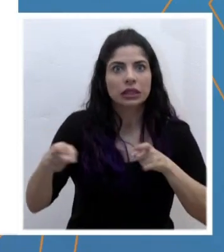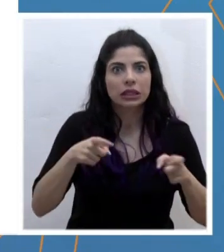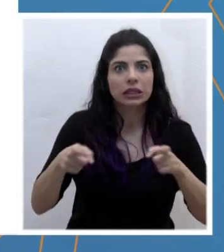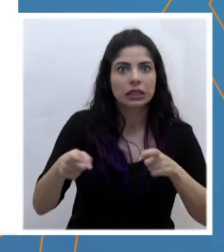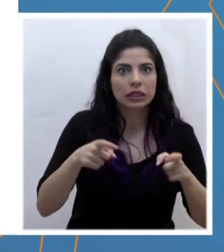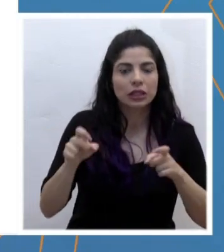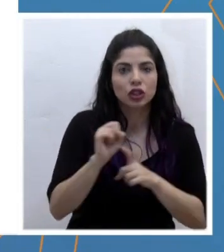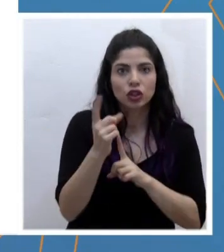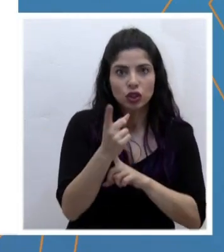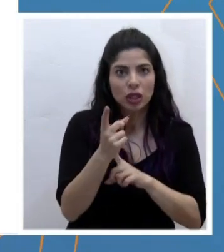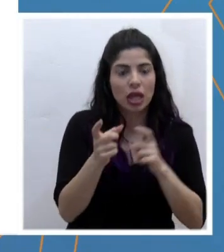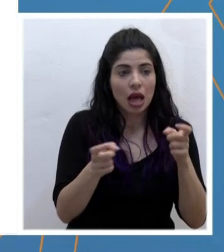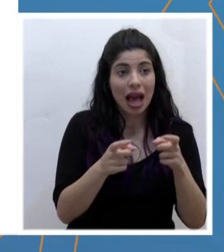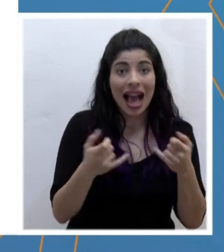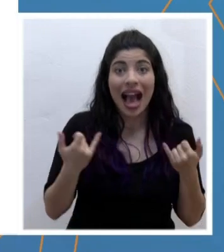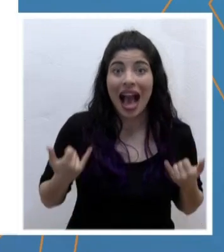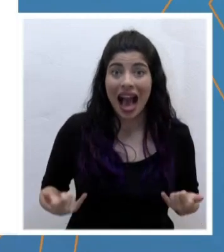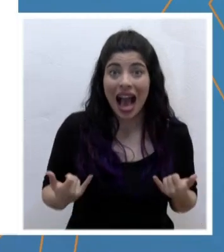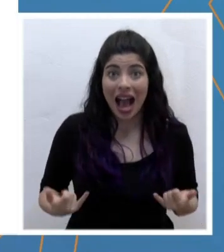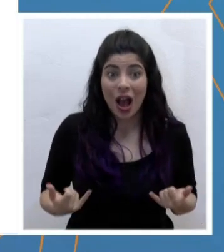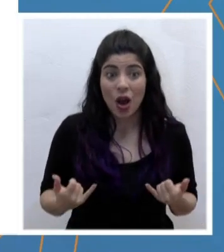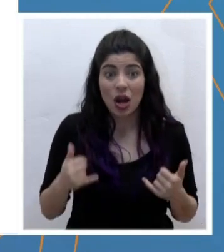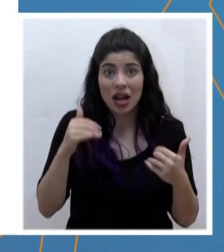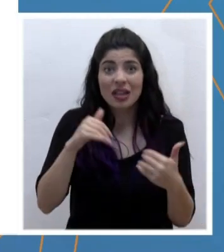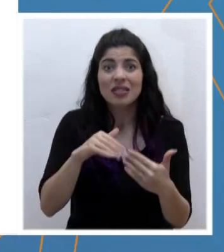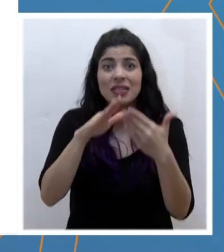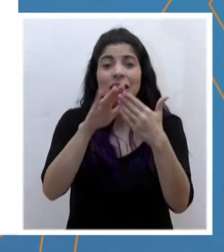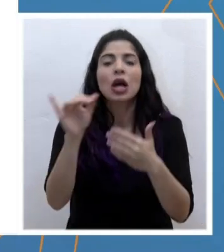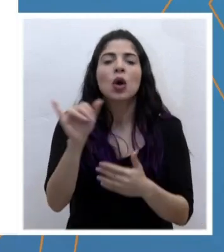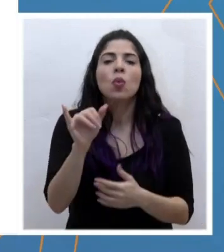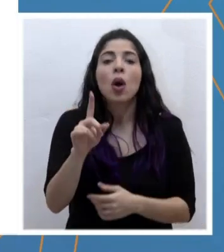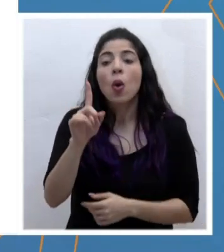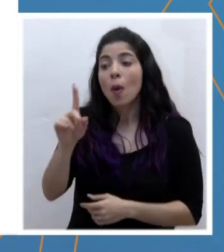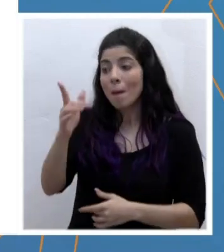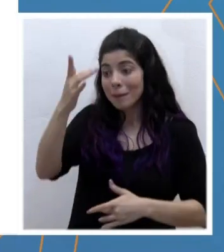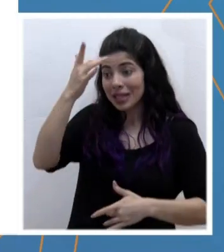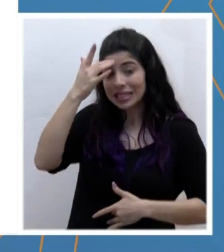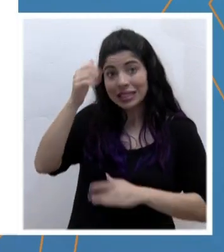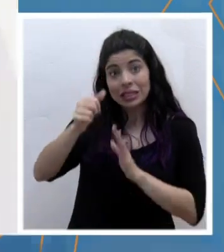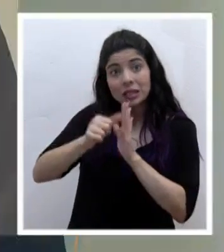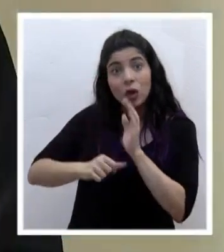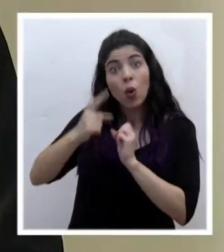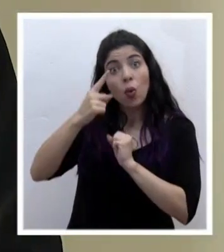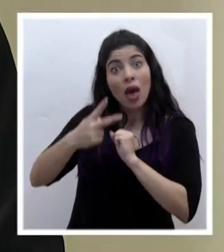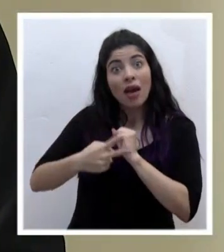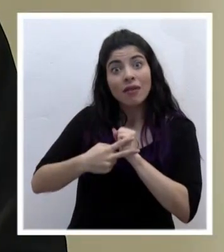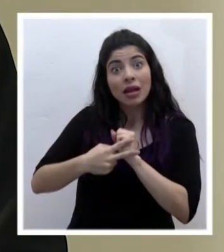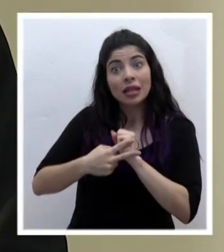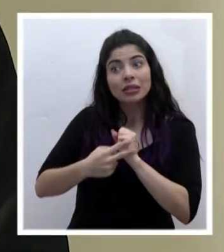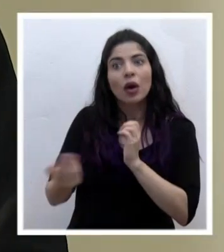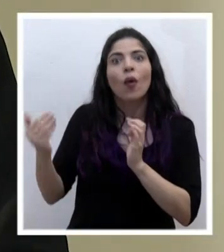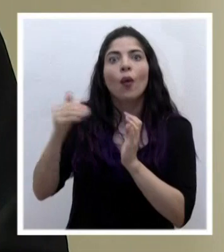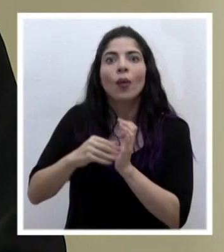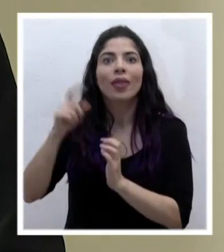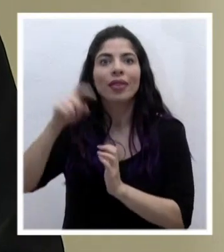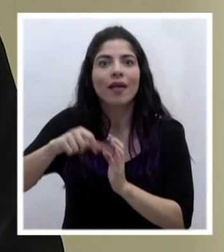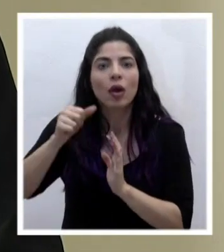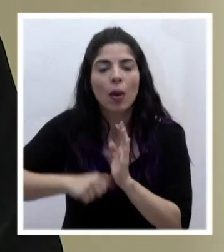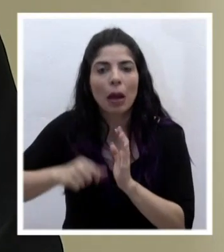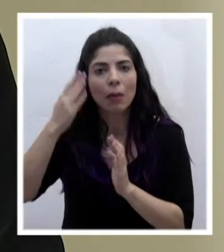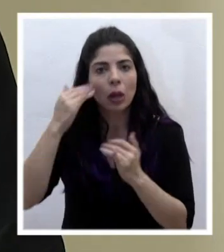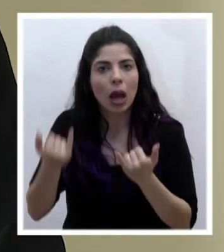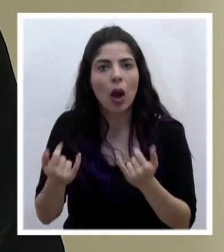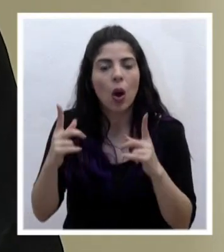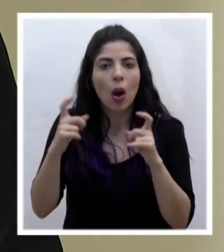conjunto como sociedad. Actualmente lo que estamos enfrentando es como si un paciente que se operó una vez hay que reintervenirlo debido a una